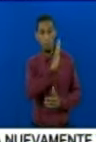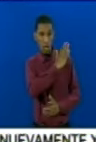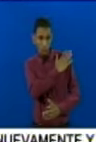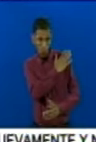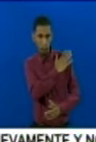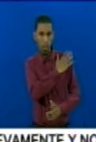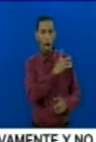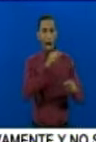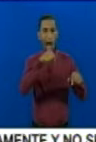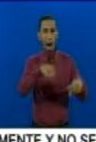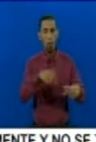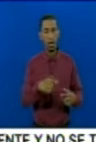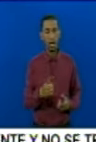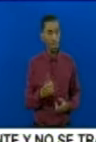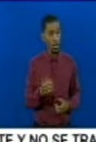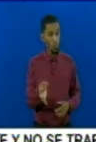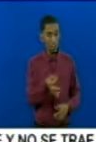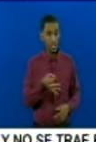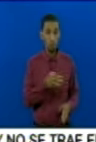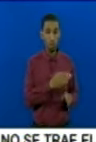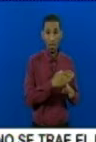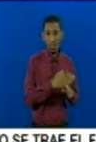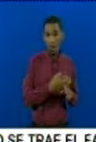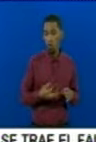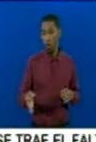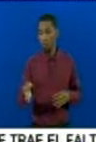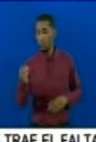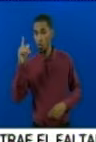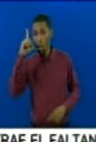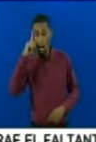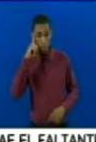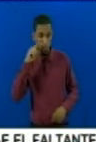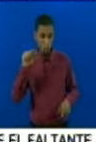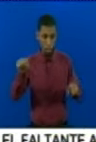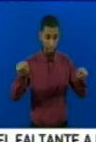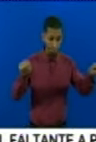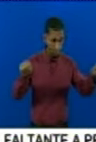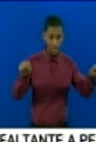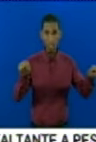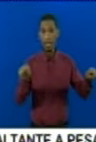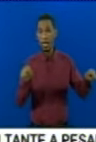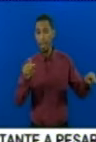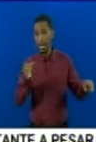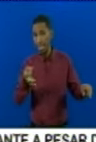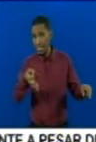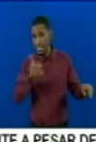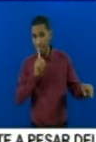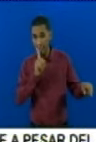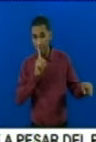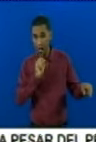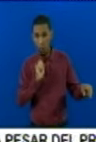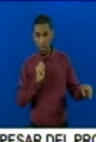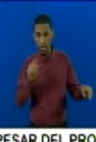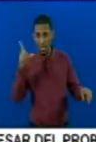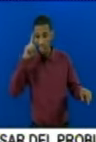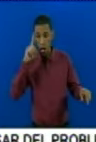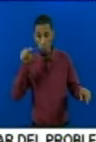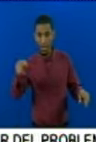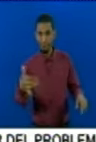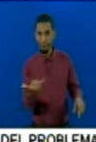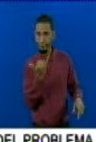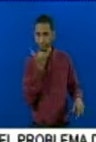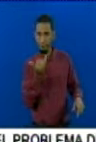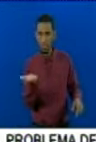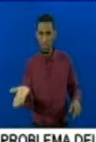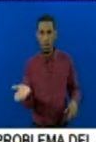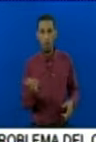municipios Santiago y San Luis la distribución de un nivel de chícharo de los meses de febrero y marzo. San Luis muy afectado por